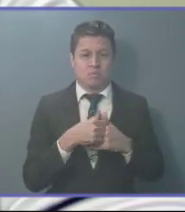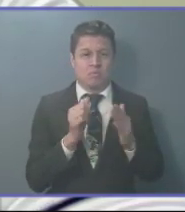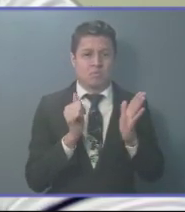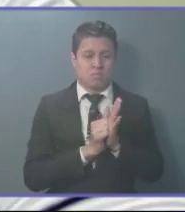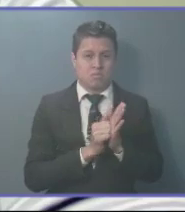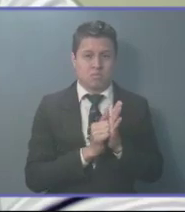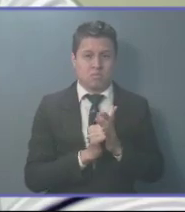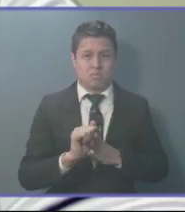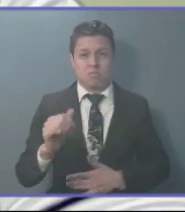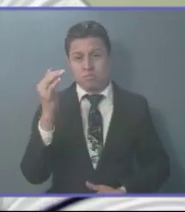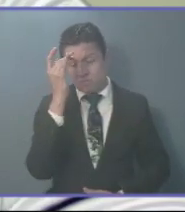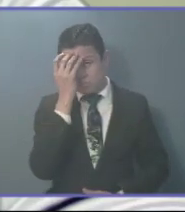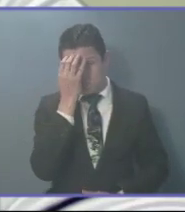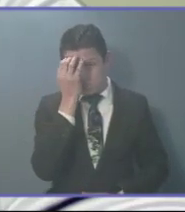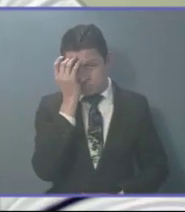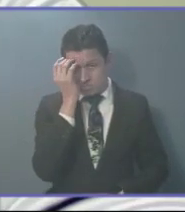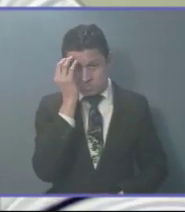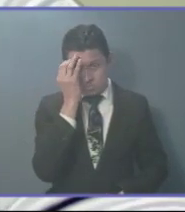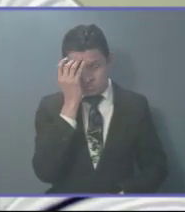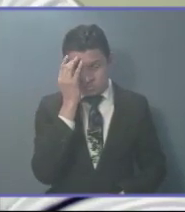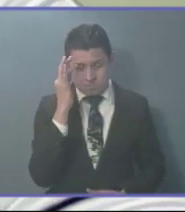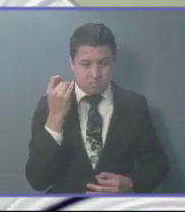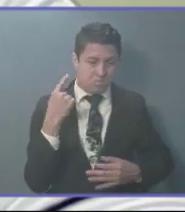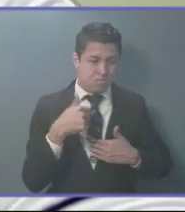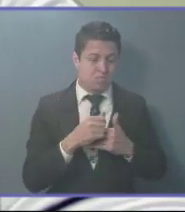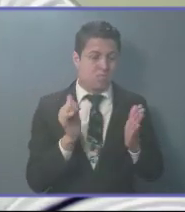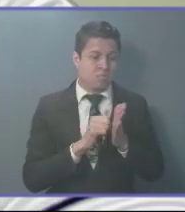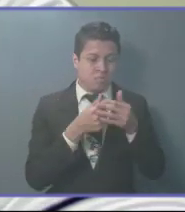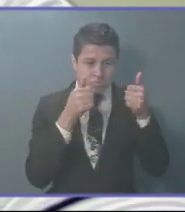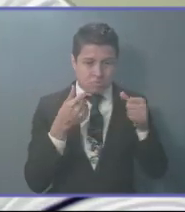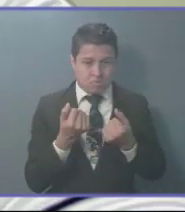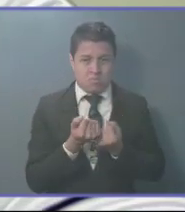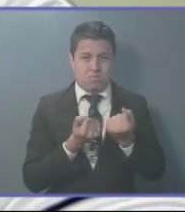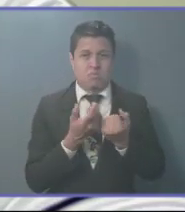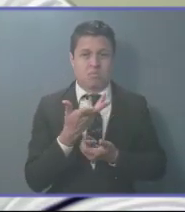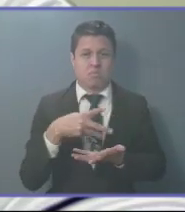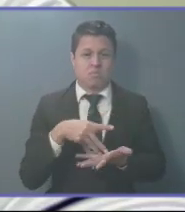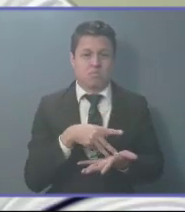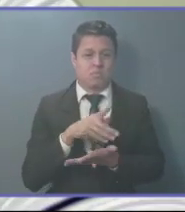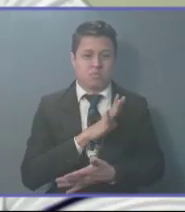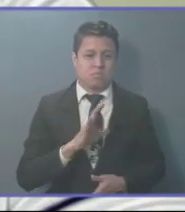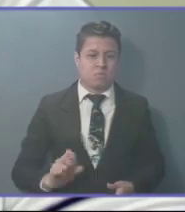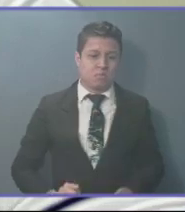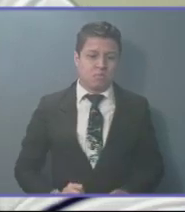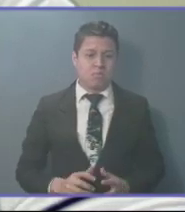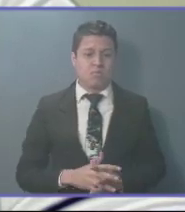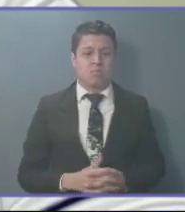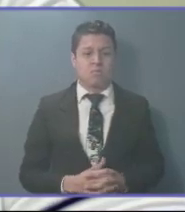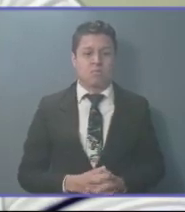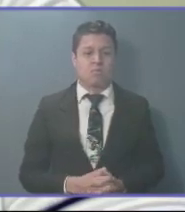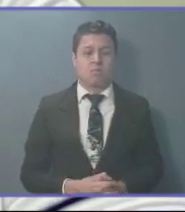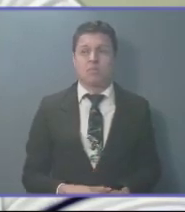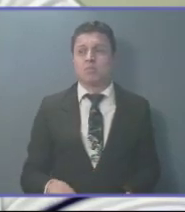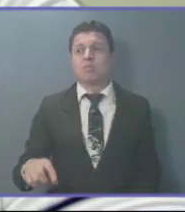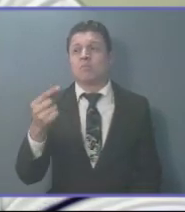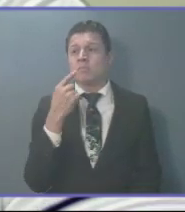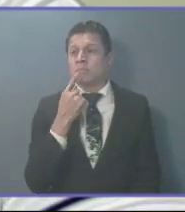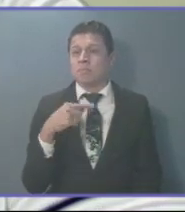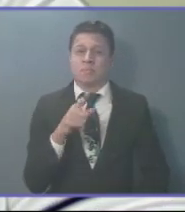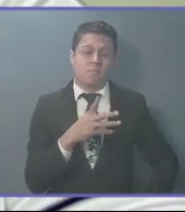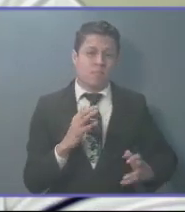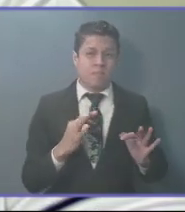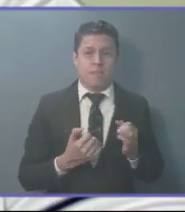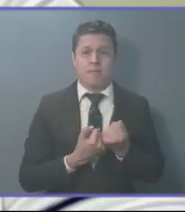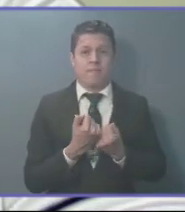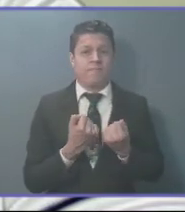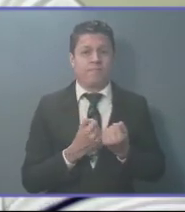estado preocupadas en el llegar a acuerdos concretos en beneficio de la población salvadoreña. Quienes no han querido colaborar porque